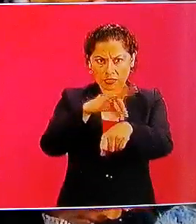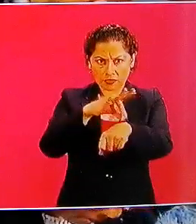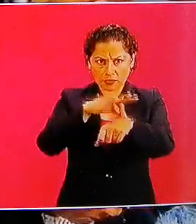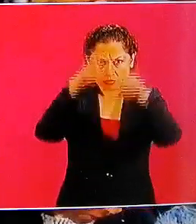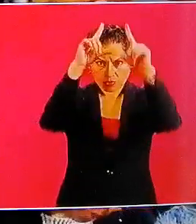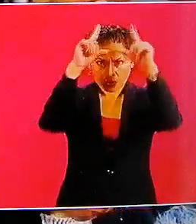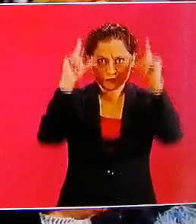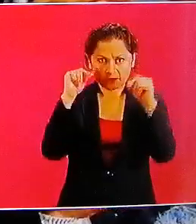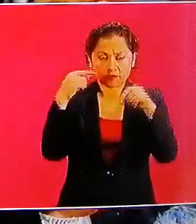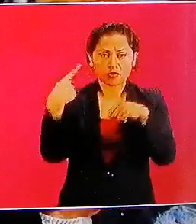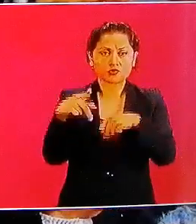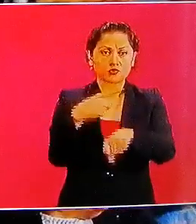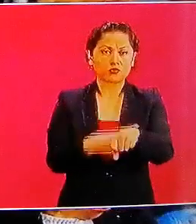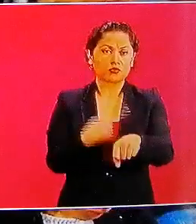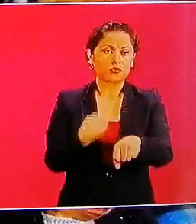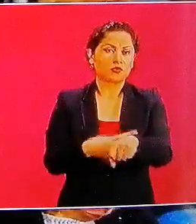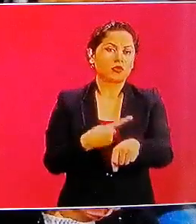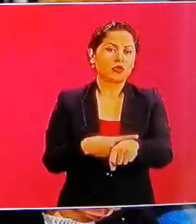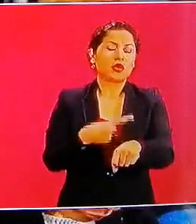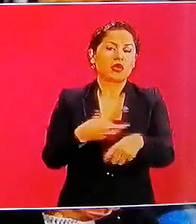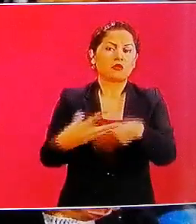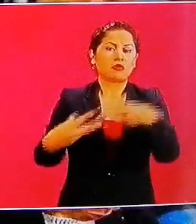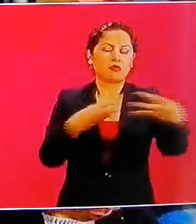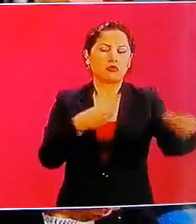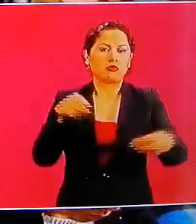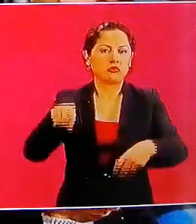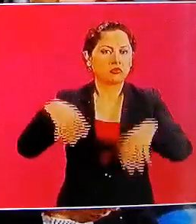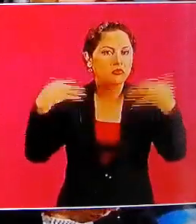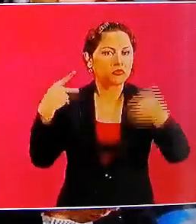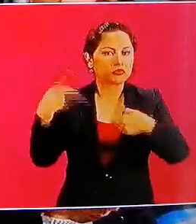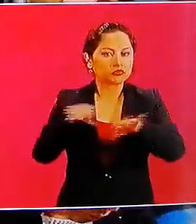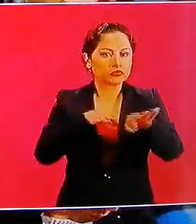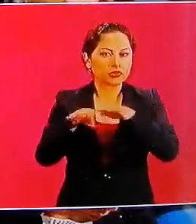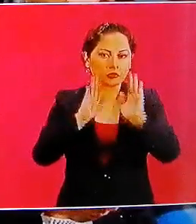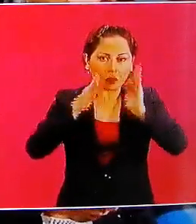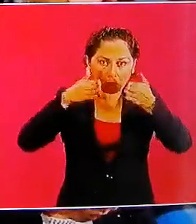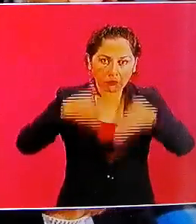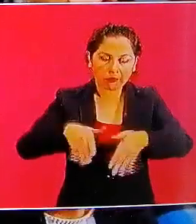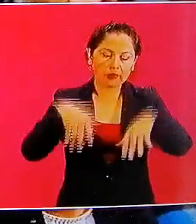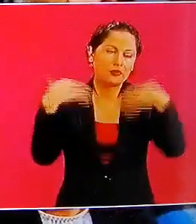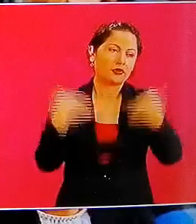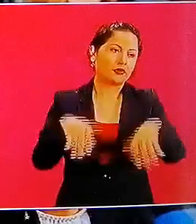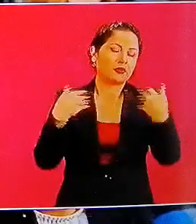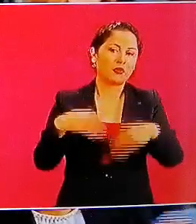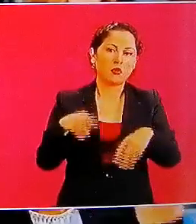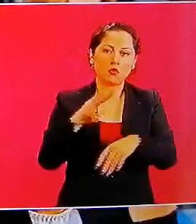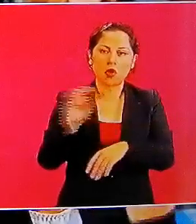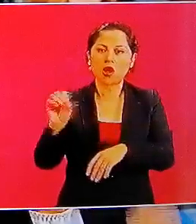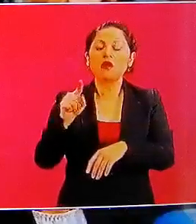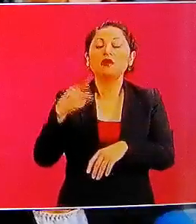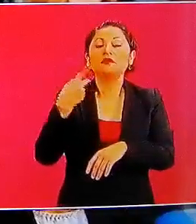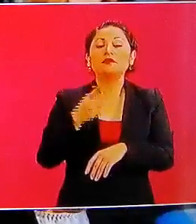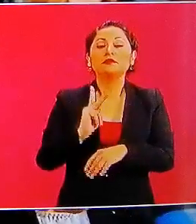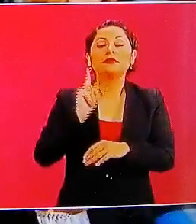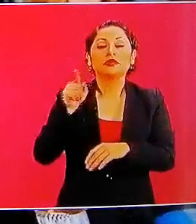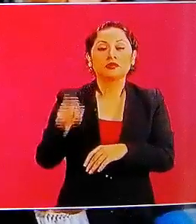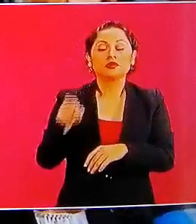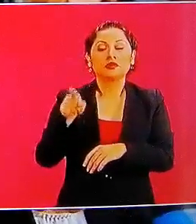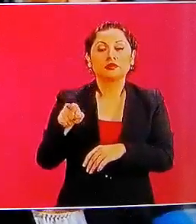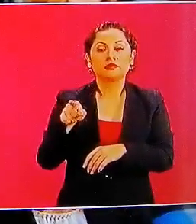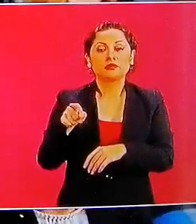enfermeros del IMSS, quienes, pues, la verdad, han hecho una labor muy titánica respecto a lo que están haciendo, donde incluso han